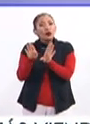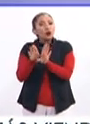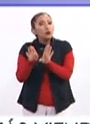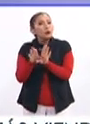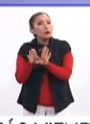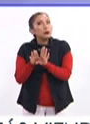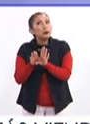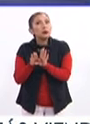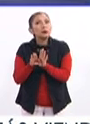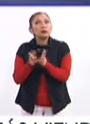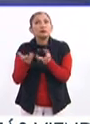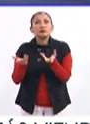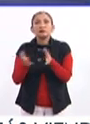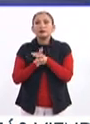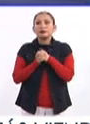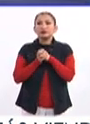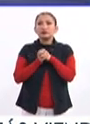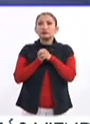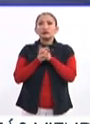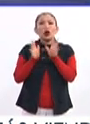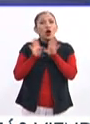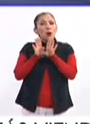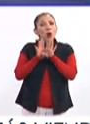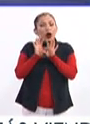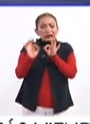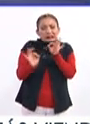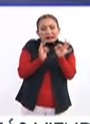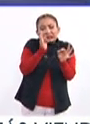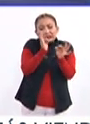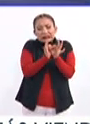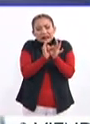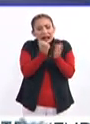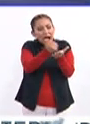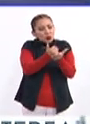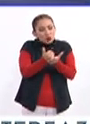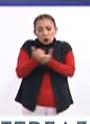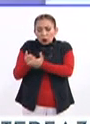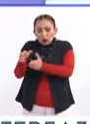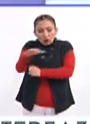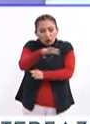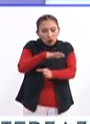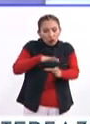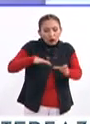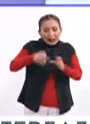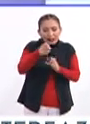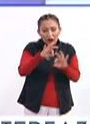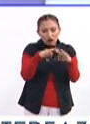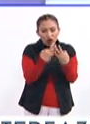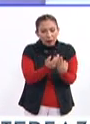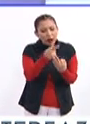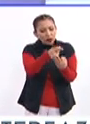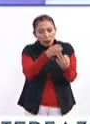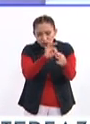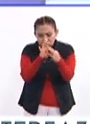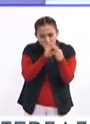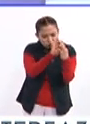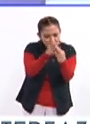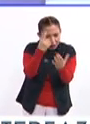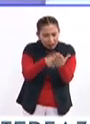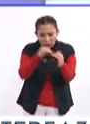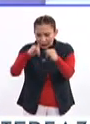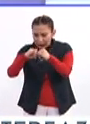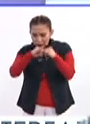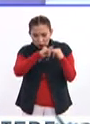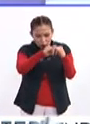¿Cómo se concretan estas participaciones, este mecanismo de coordinación